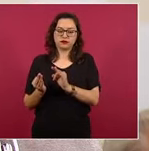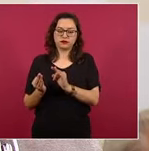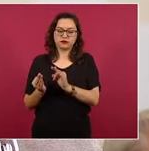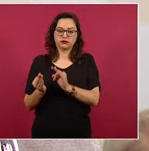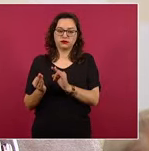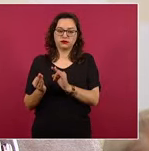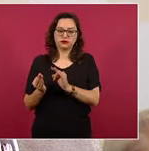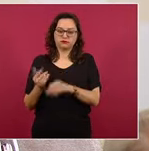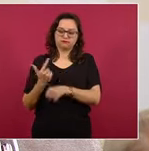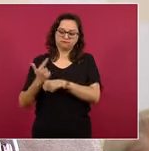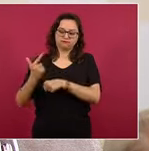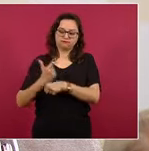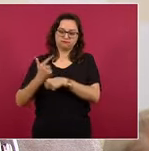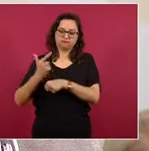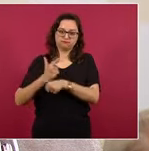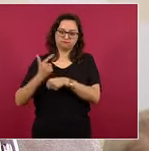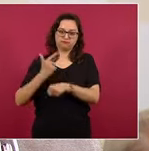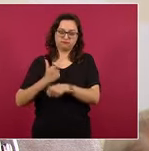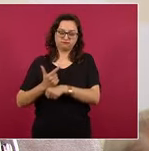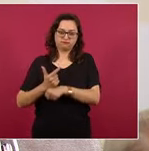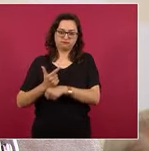que está en Guatemala, a Flores,